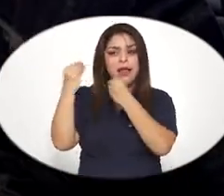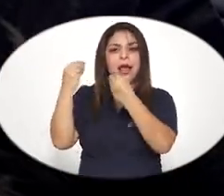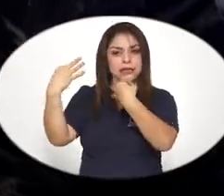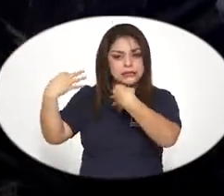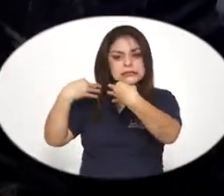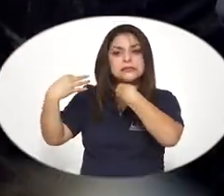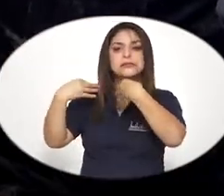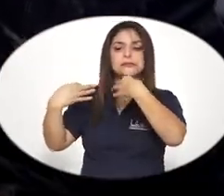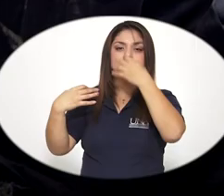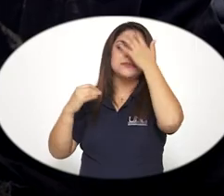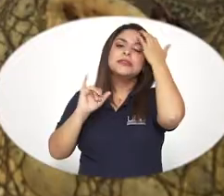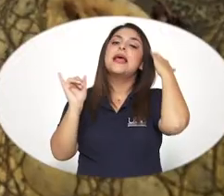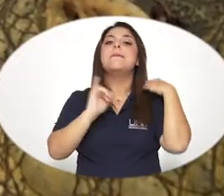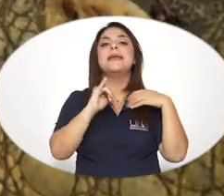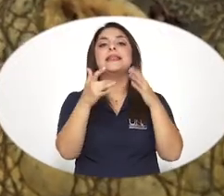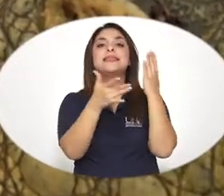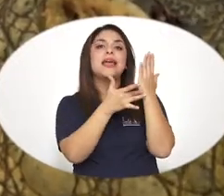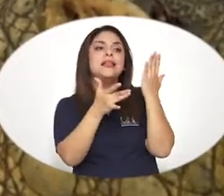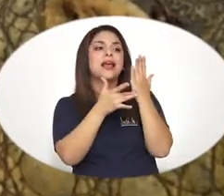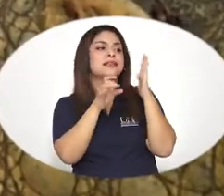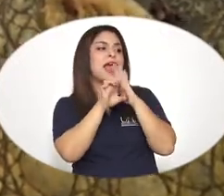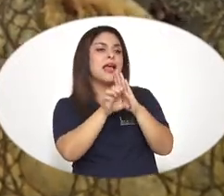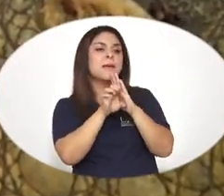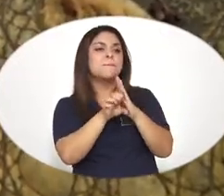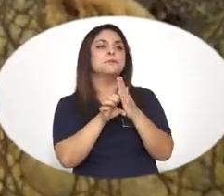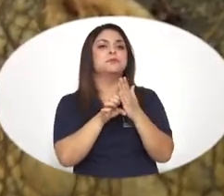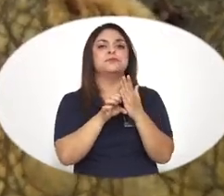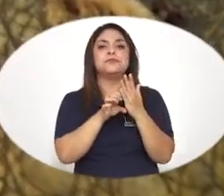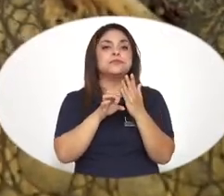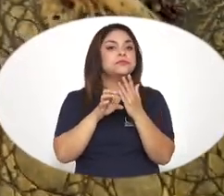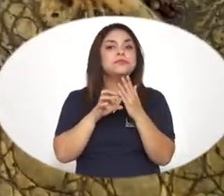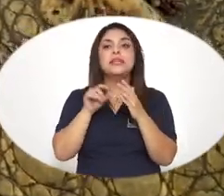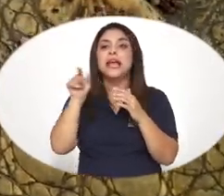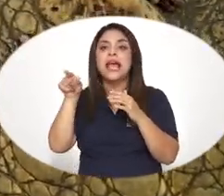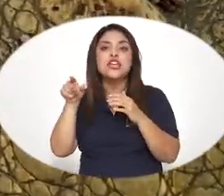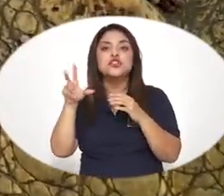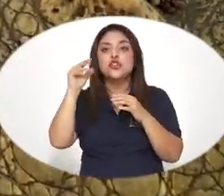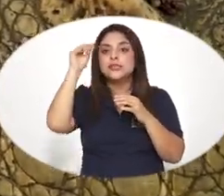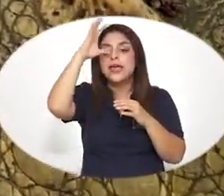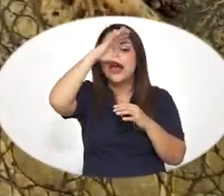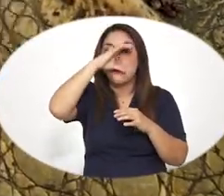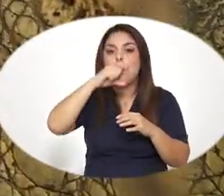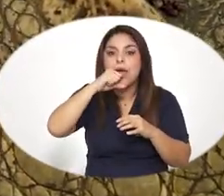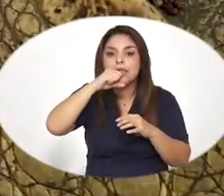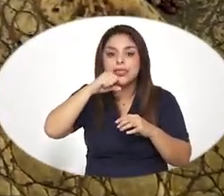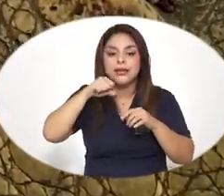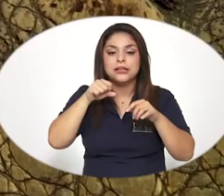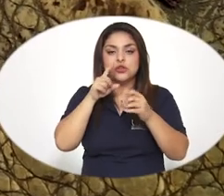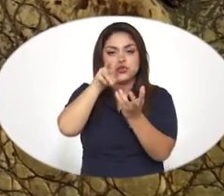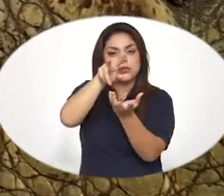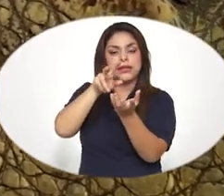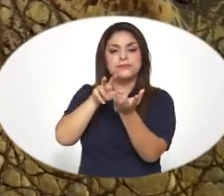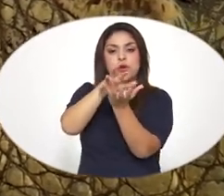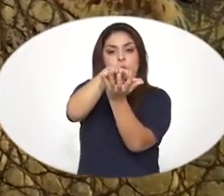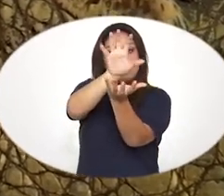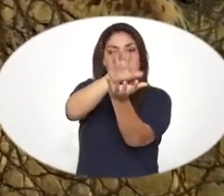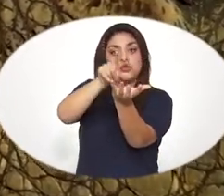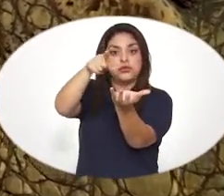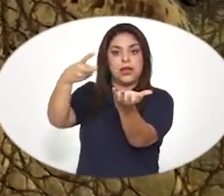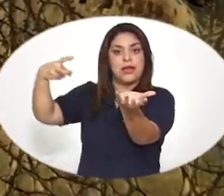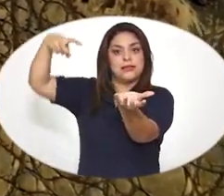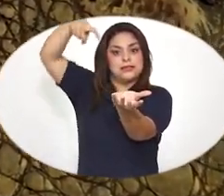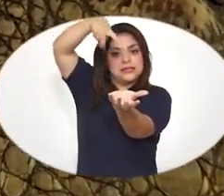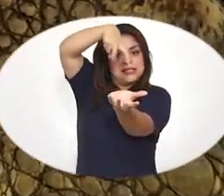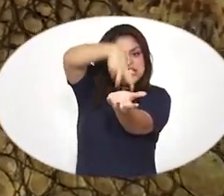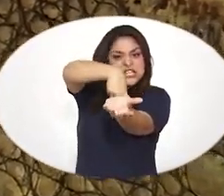tener. Las técnicas, digamos, para evitar que ellos tengan un poco de tracción y no se den vuelta mientras usted está encima del cocodrilo